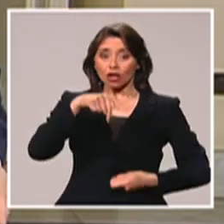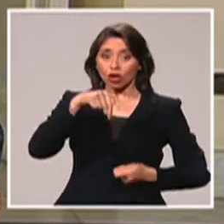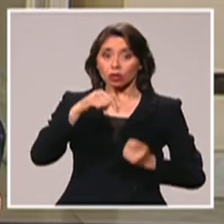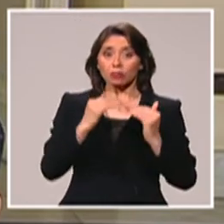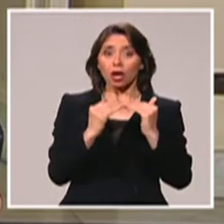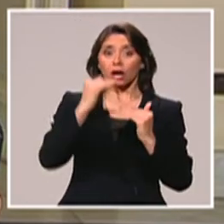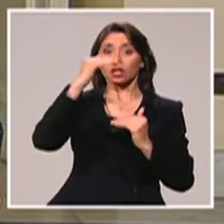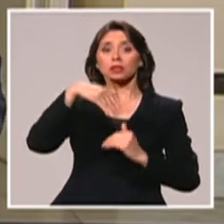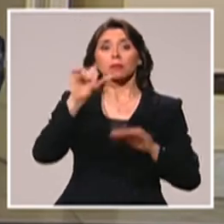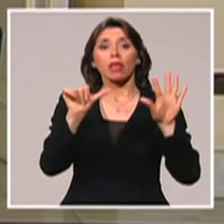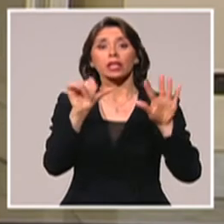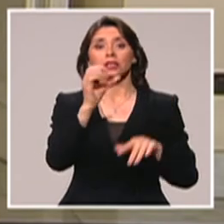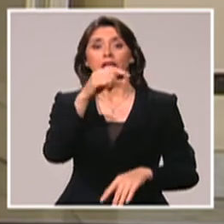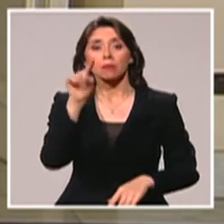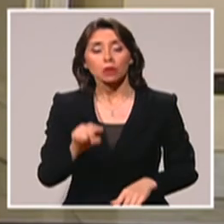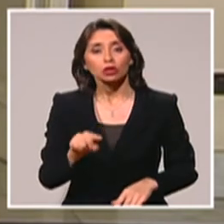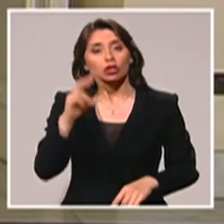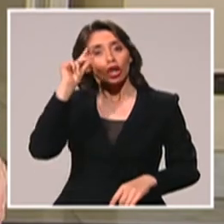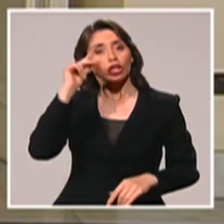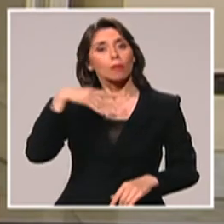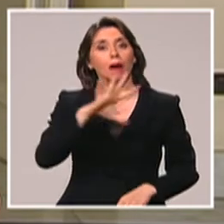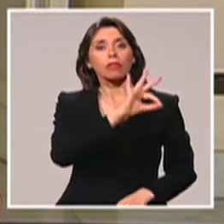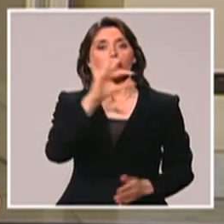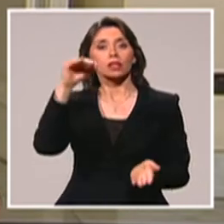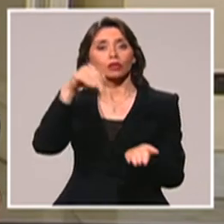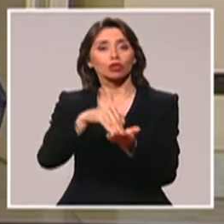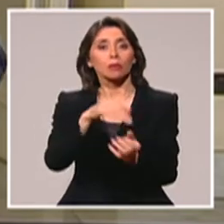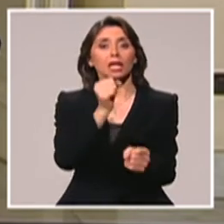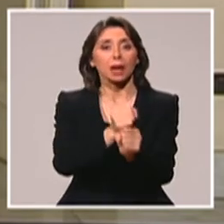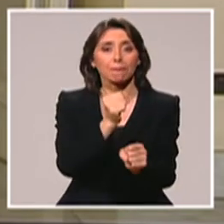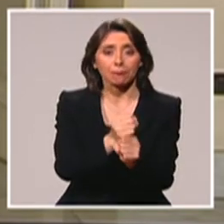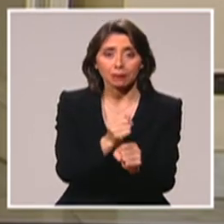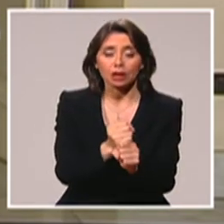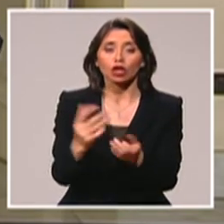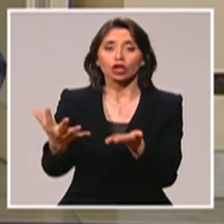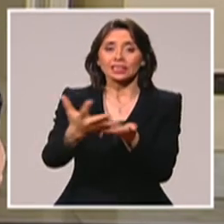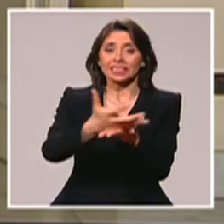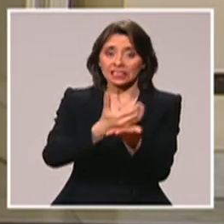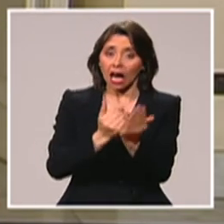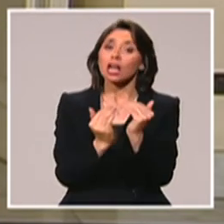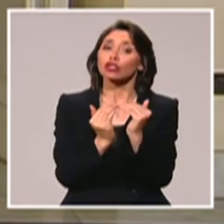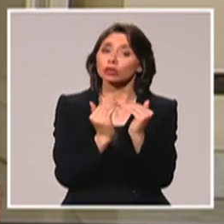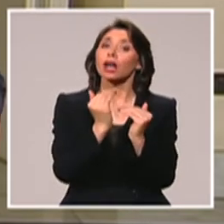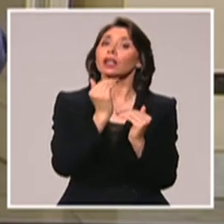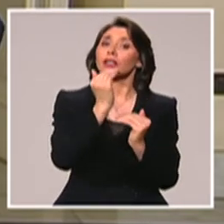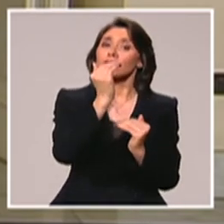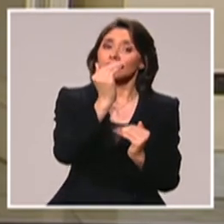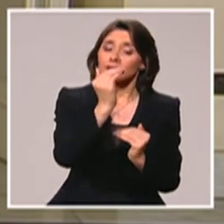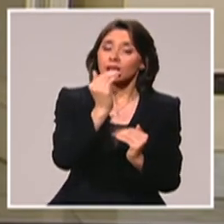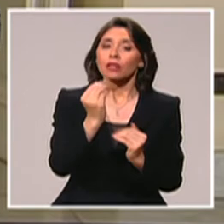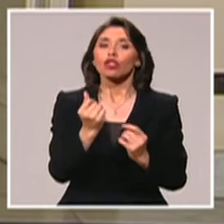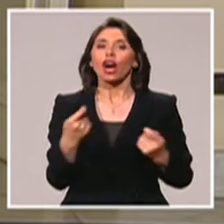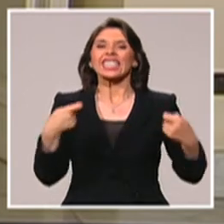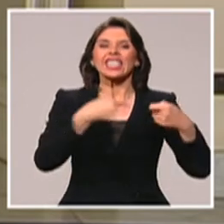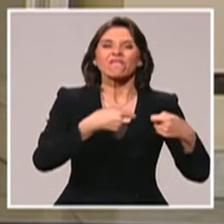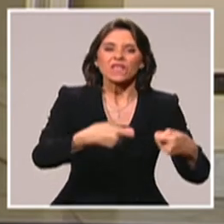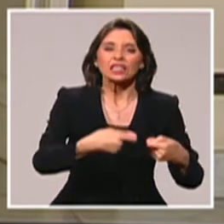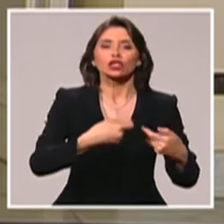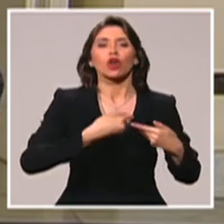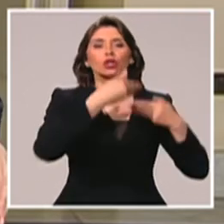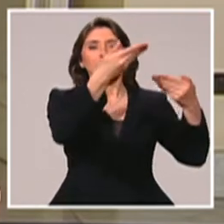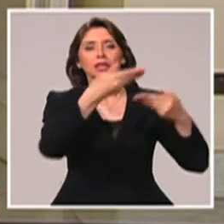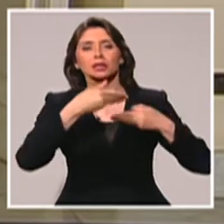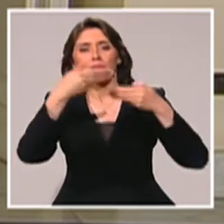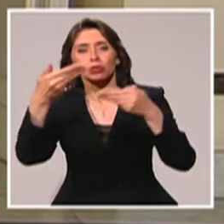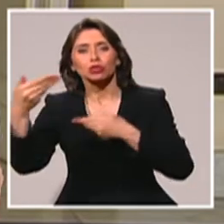6% ha creado más de medio millón de empleos los salarios están creciendo y las inversiones exportaciones y